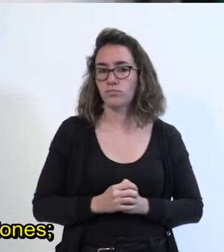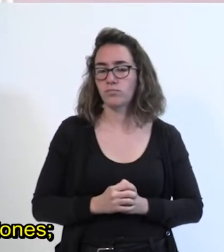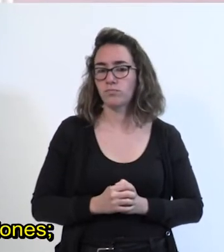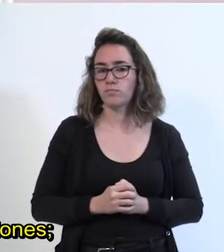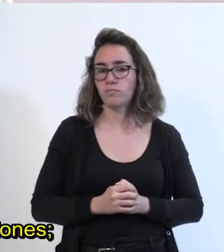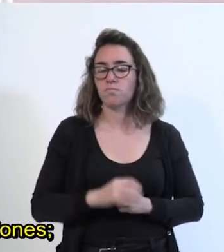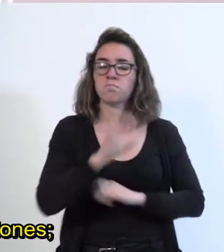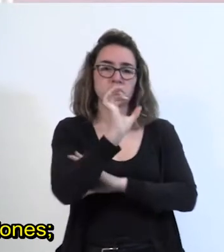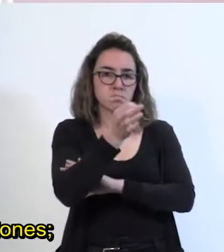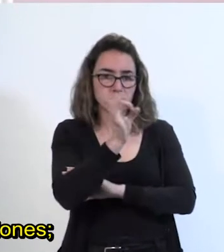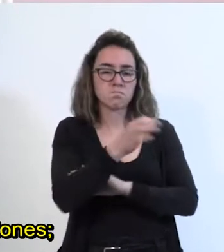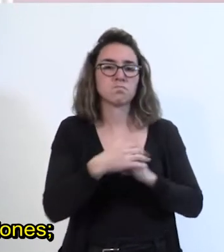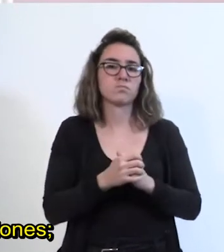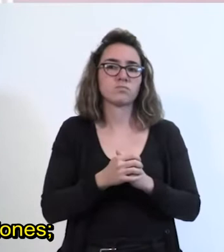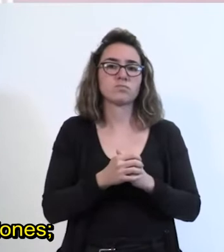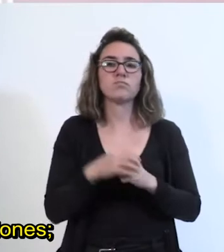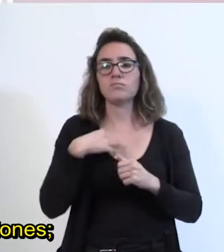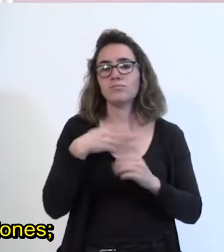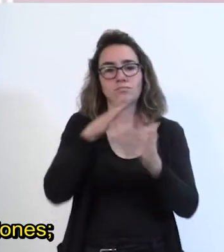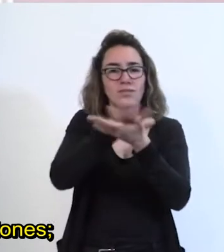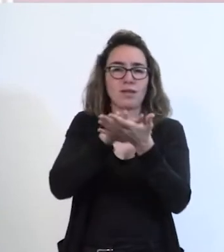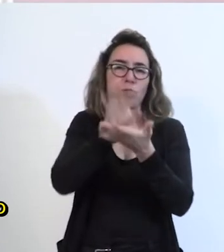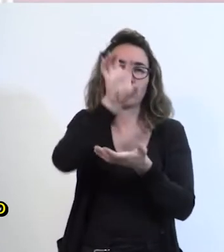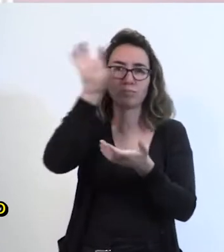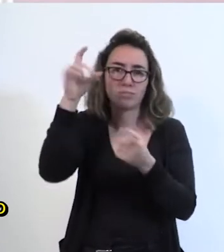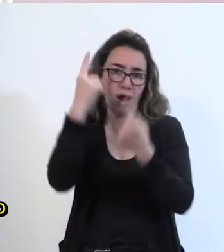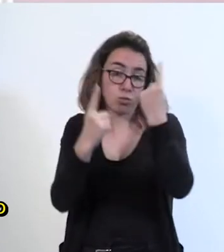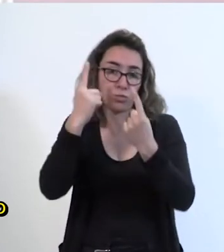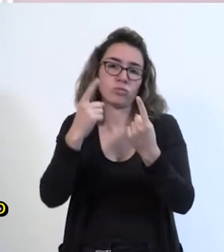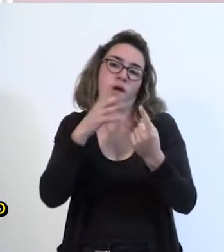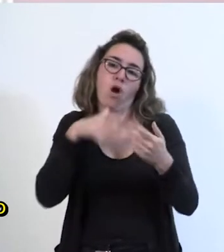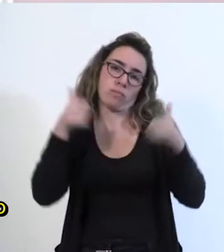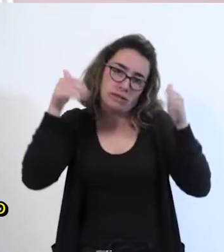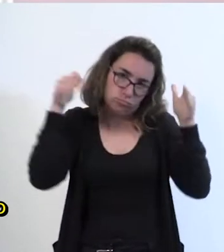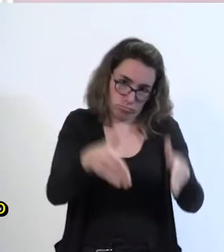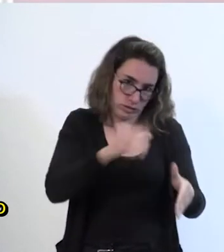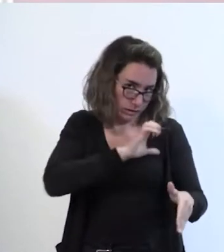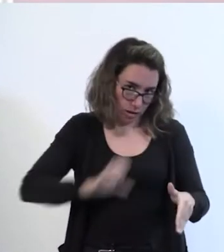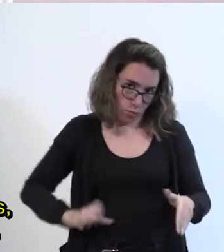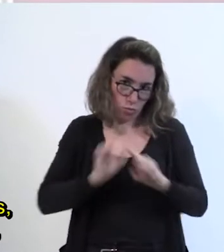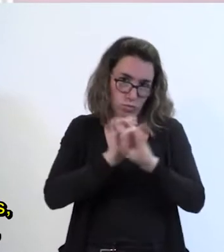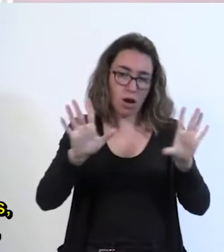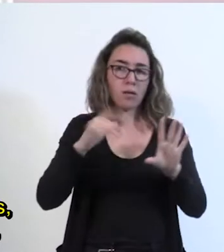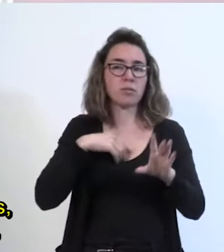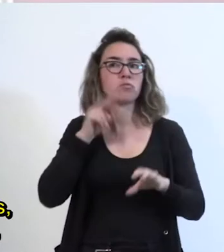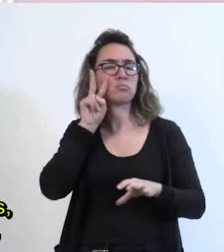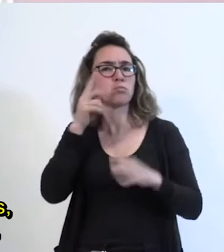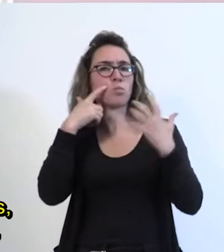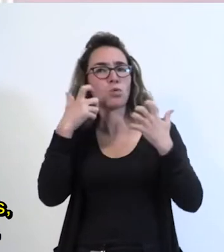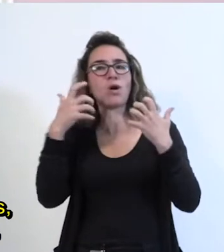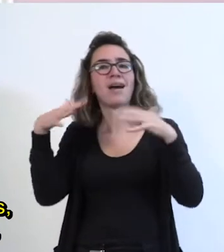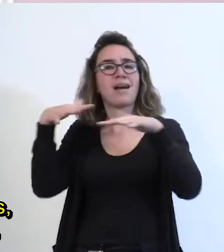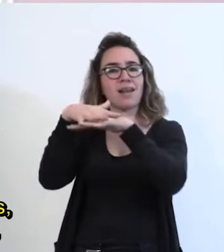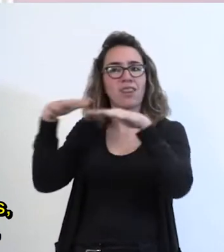En ese sentido, como decíamos, estamos mencionando diferentes regiones, por supuesto que nos hablas de El Salvador, pero como vemos, se tejen